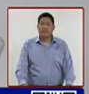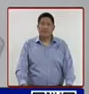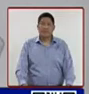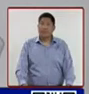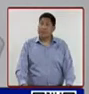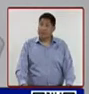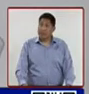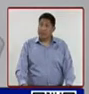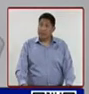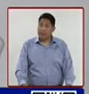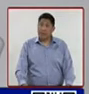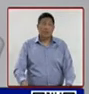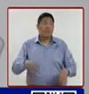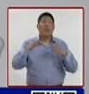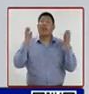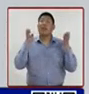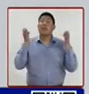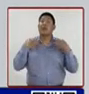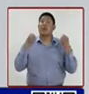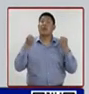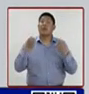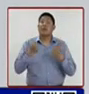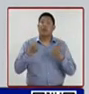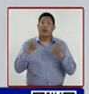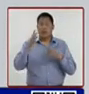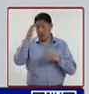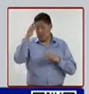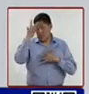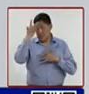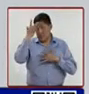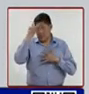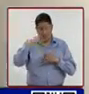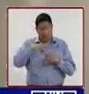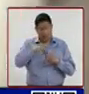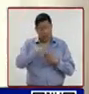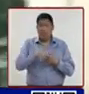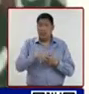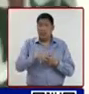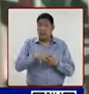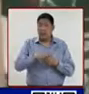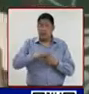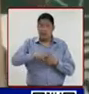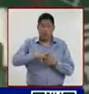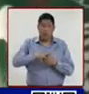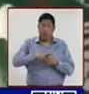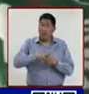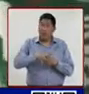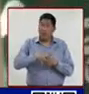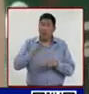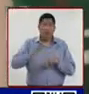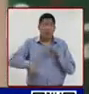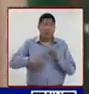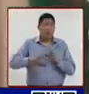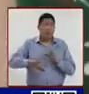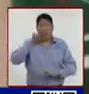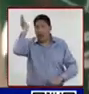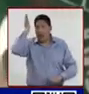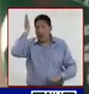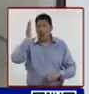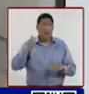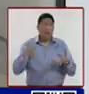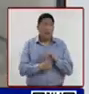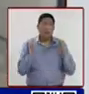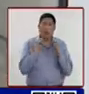España se enfrenta a una emergencia de salud pública. Ha dado positivo en coronavirus. De momento no se puede salir,